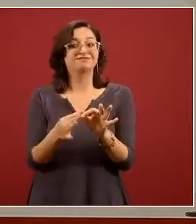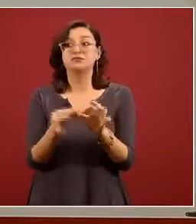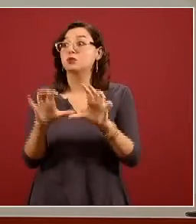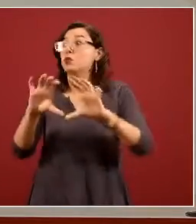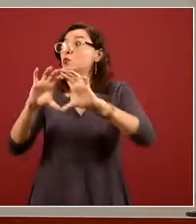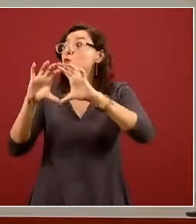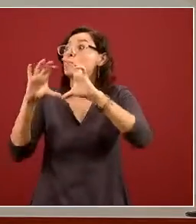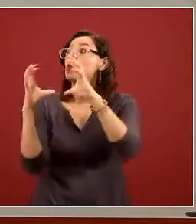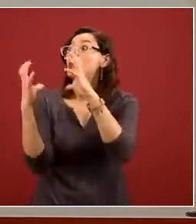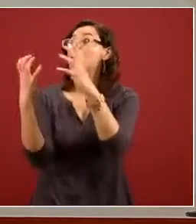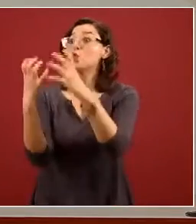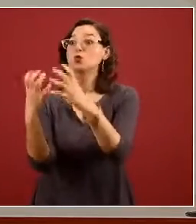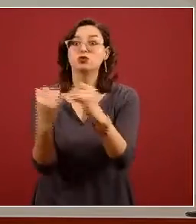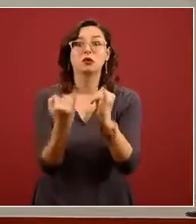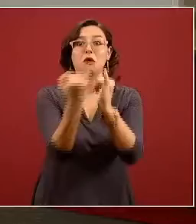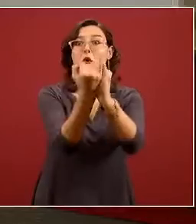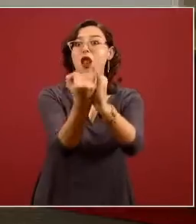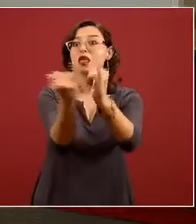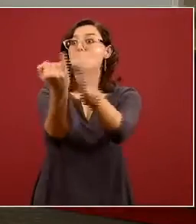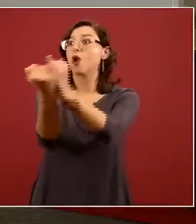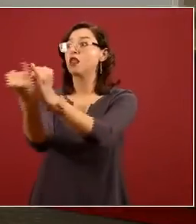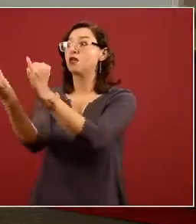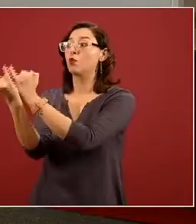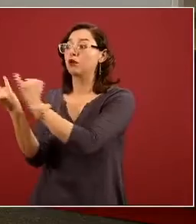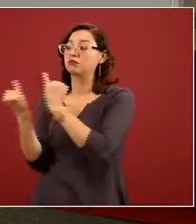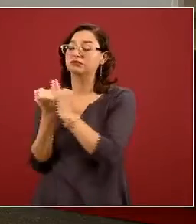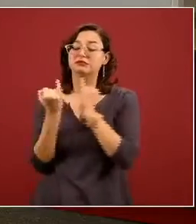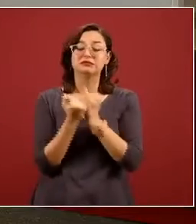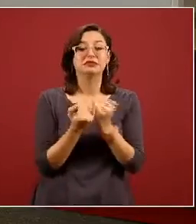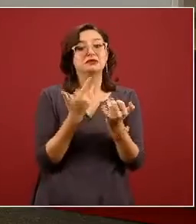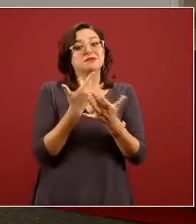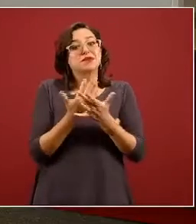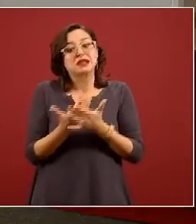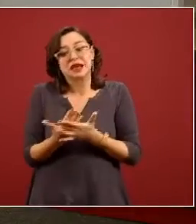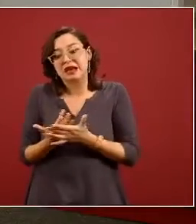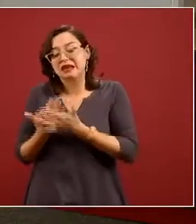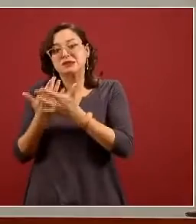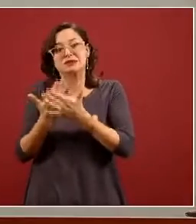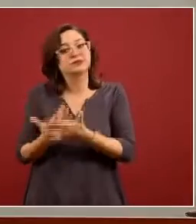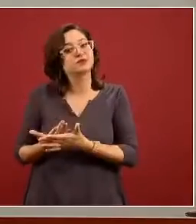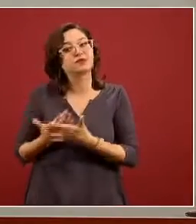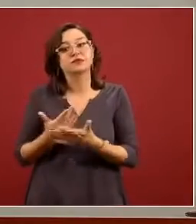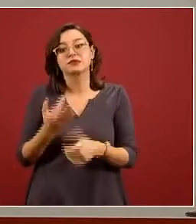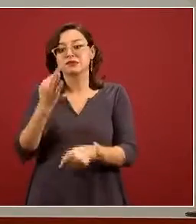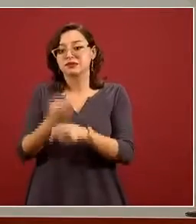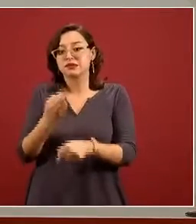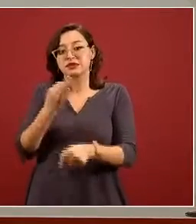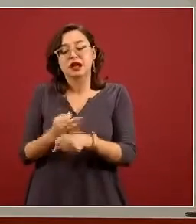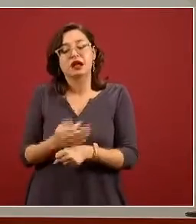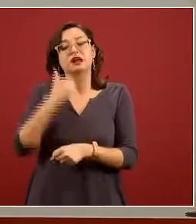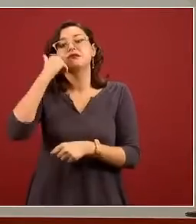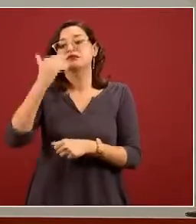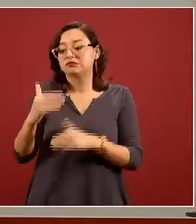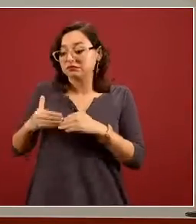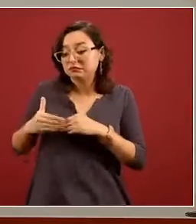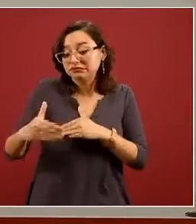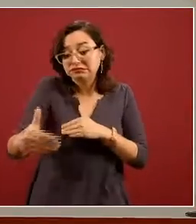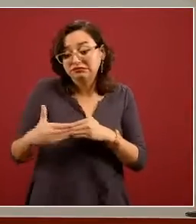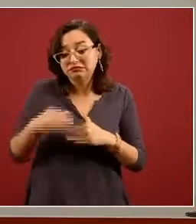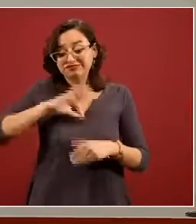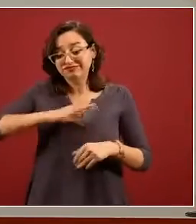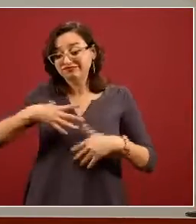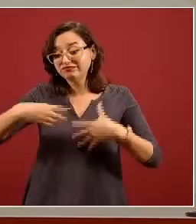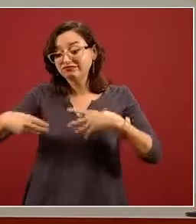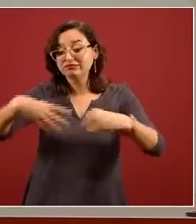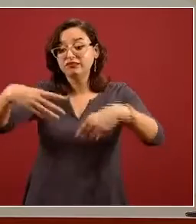que estamos buscando es pasar la epidemia de la mejor manera, reduciendo los contactos para reducir la cantidad de